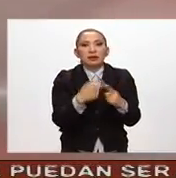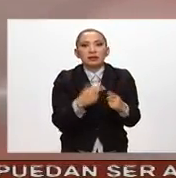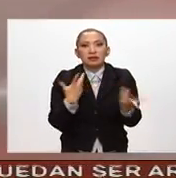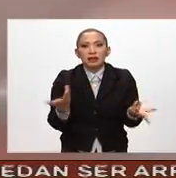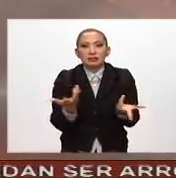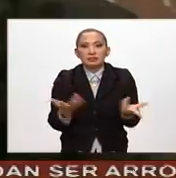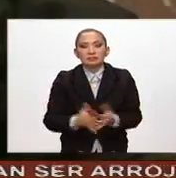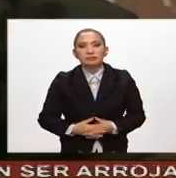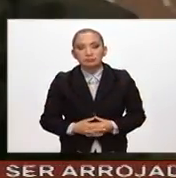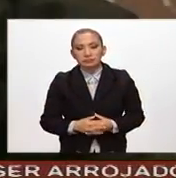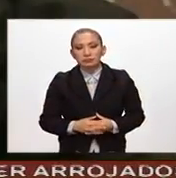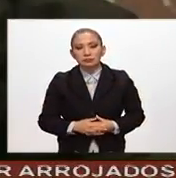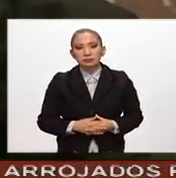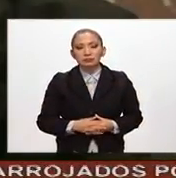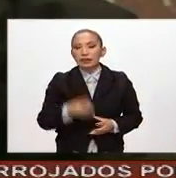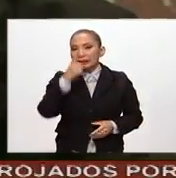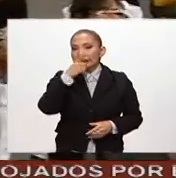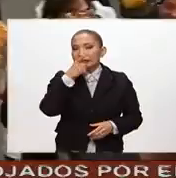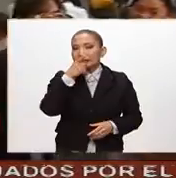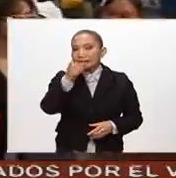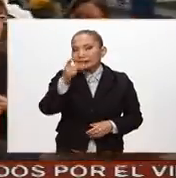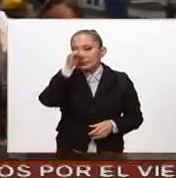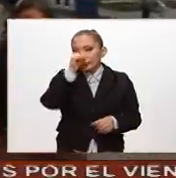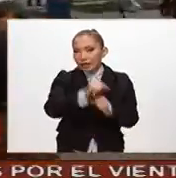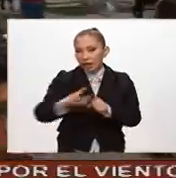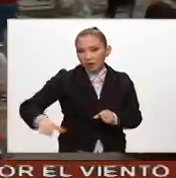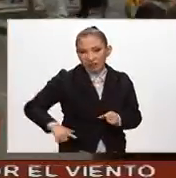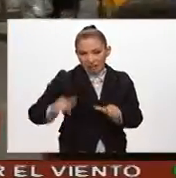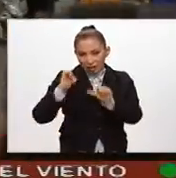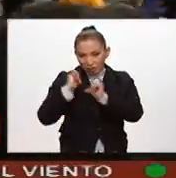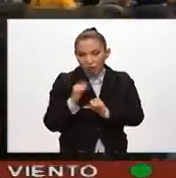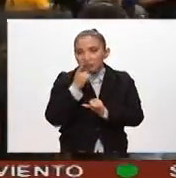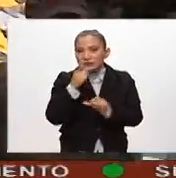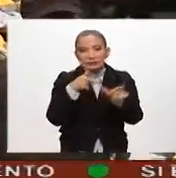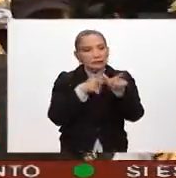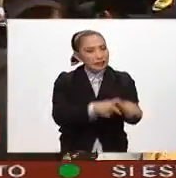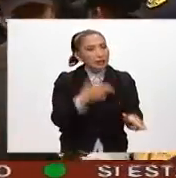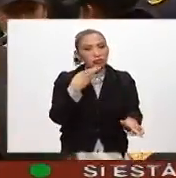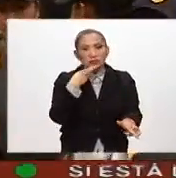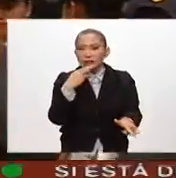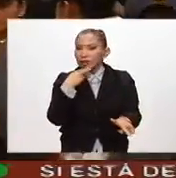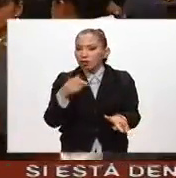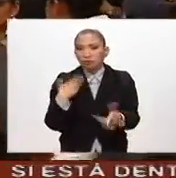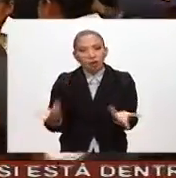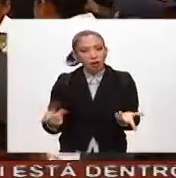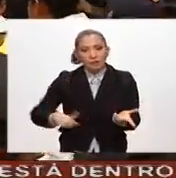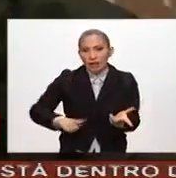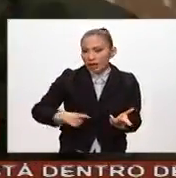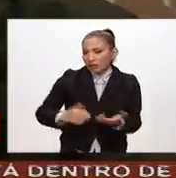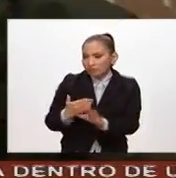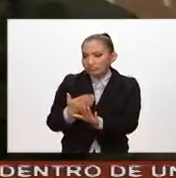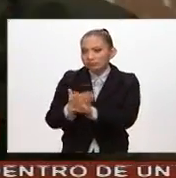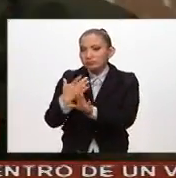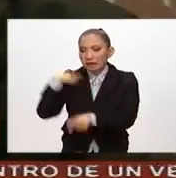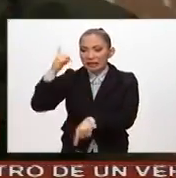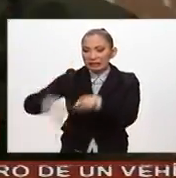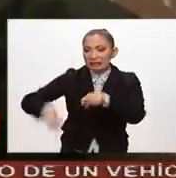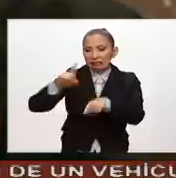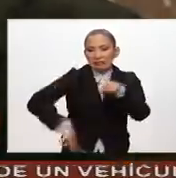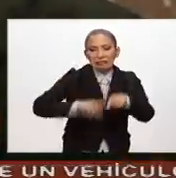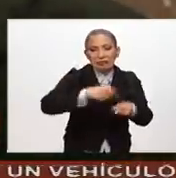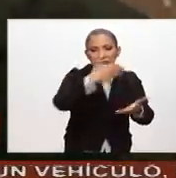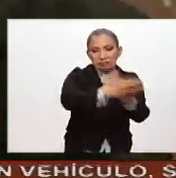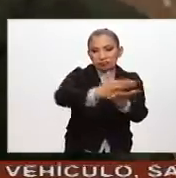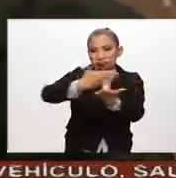pudiera llevar. Dijo el secretario de Gobernación que se continúa utilizando la fuerza pública para repeler los bloqueos